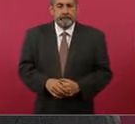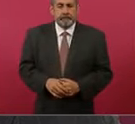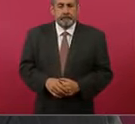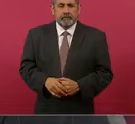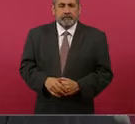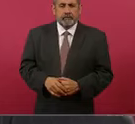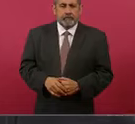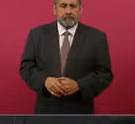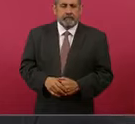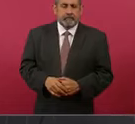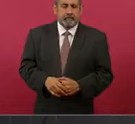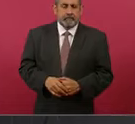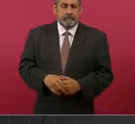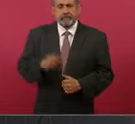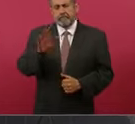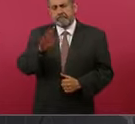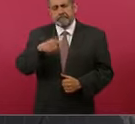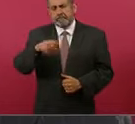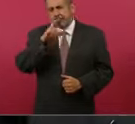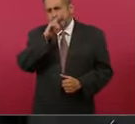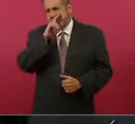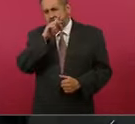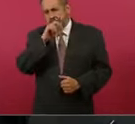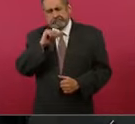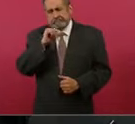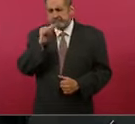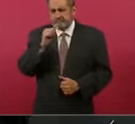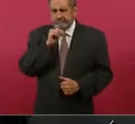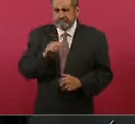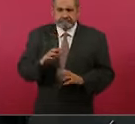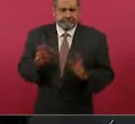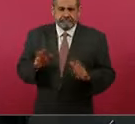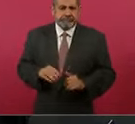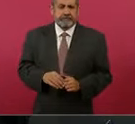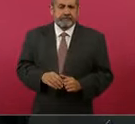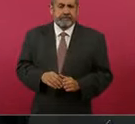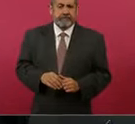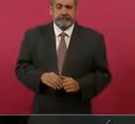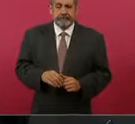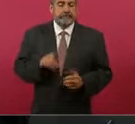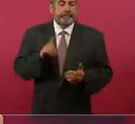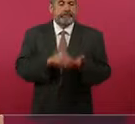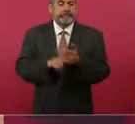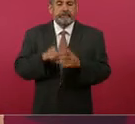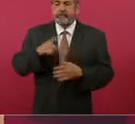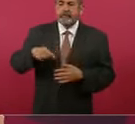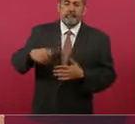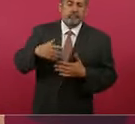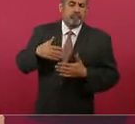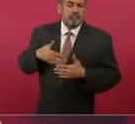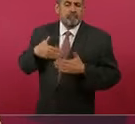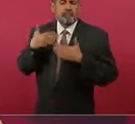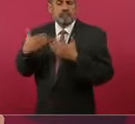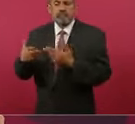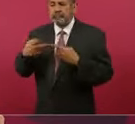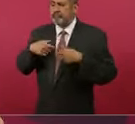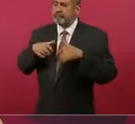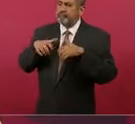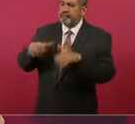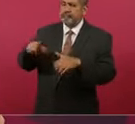Entonces, no preocuparse de nada y tenerle confianza al pueblo.